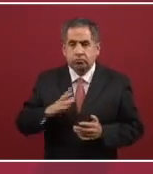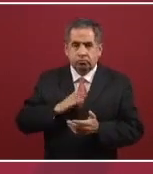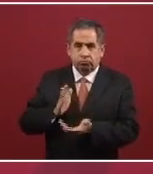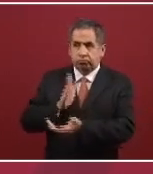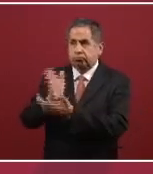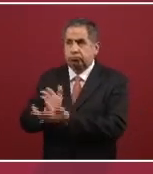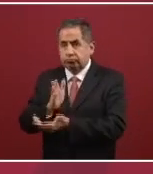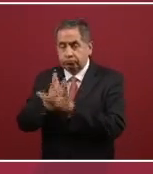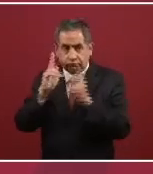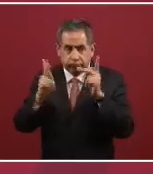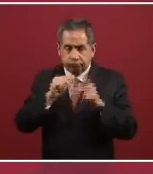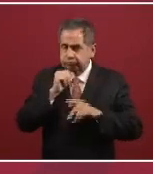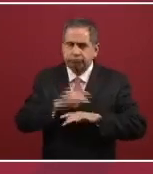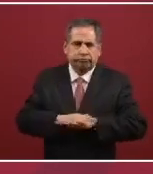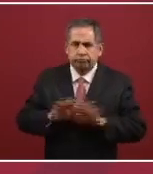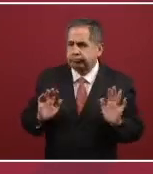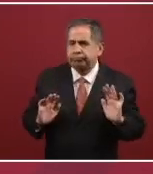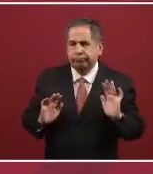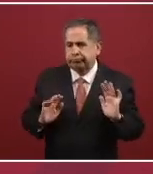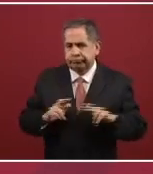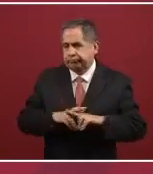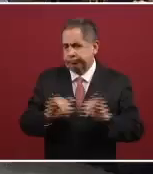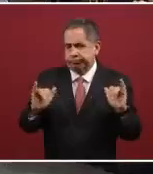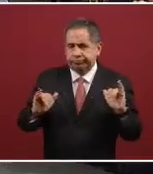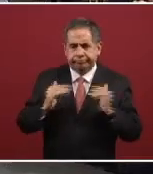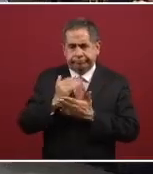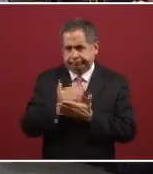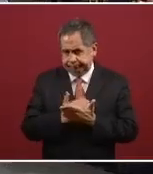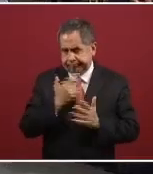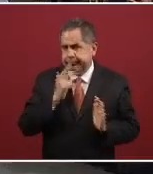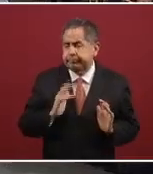visitado estos estados.